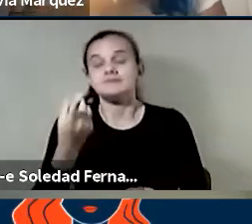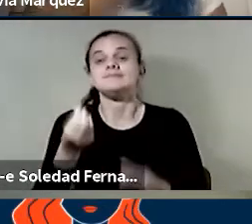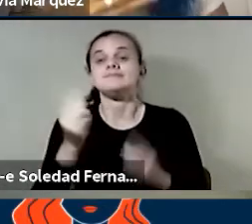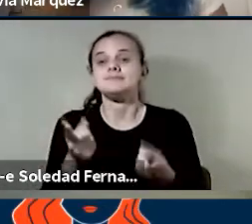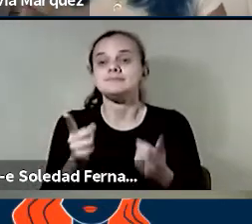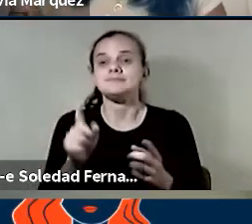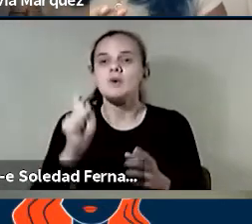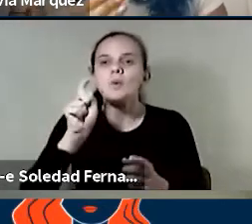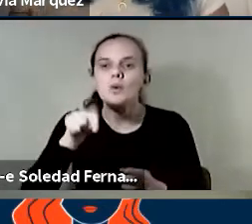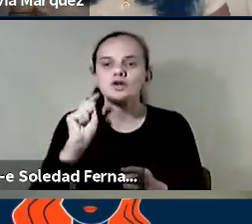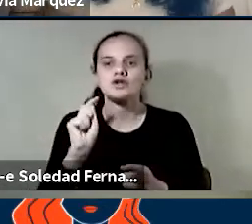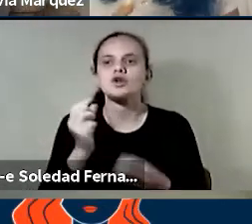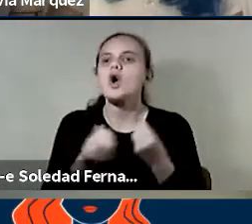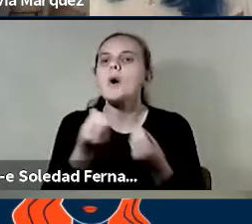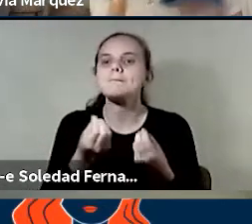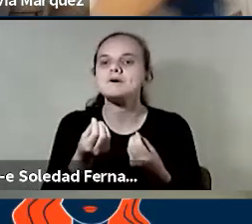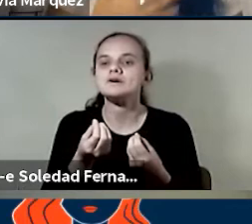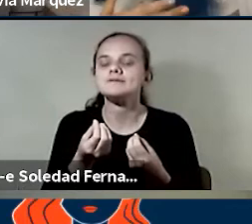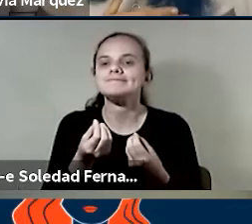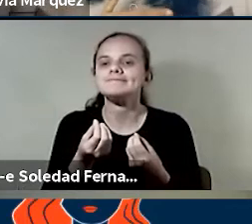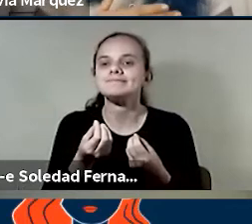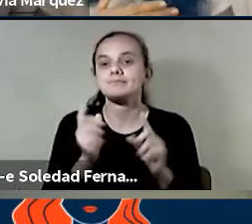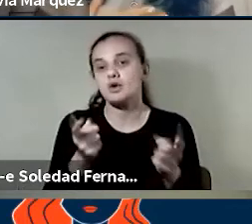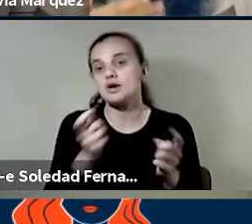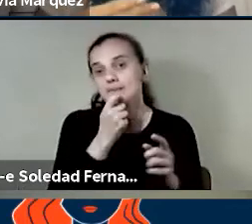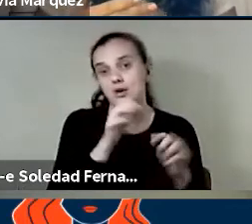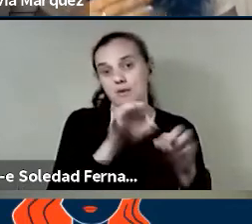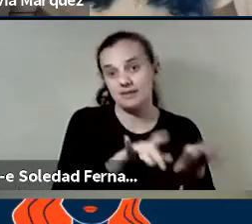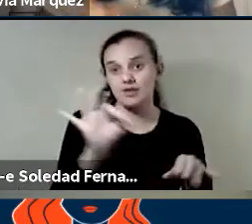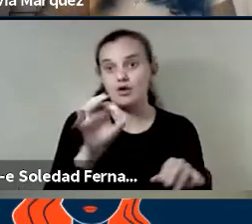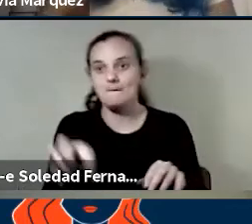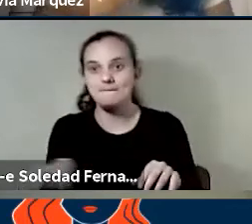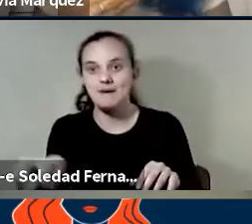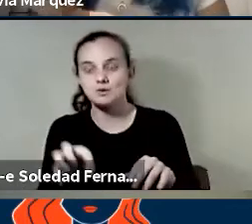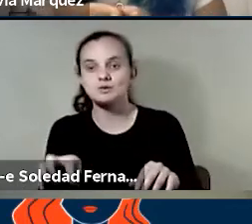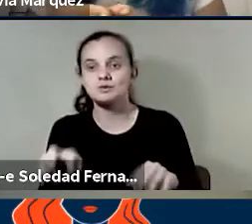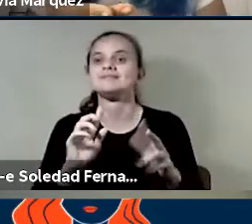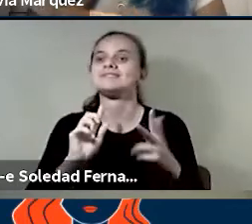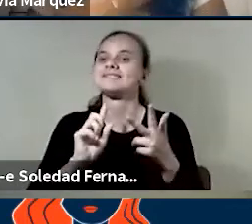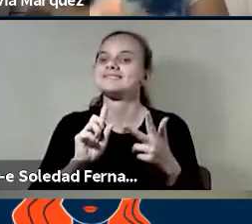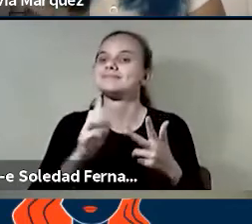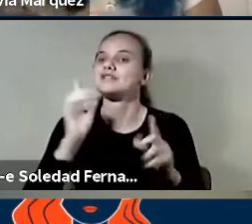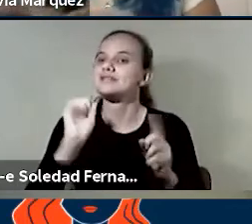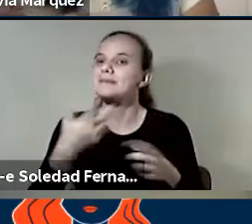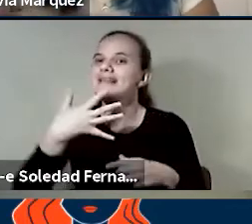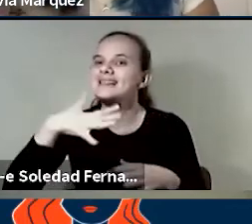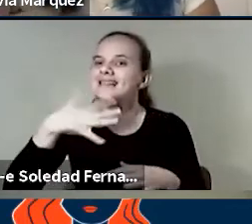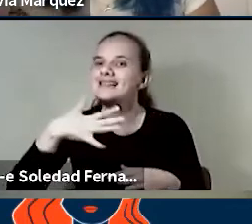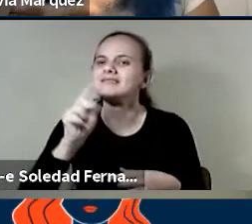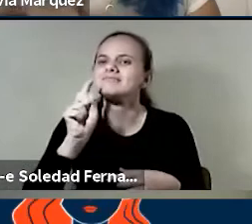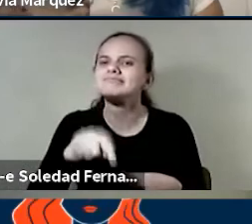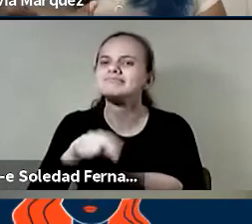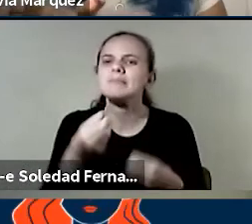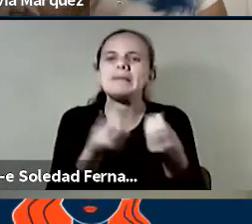que existe la información, que existe, por ejemplo, un botón. Lo siguiente es poder llegar hasta ese botón, por ejemplo, con mi